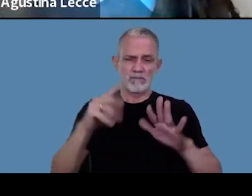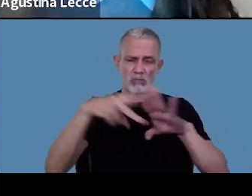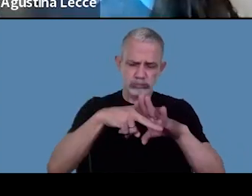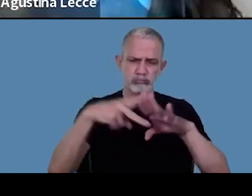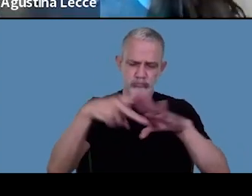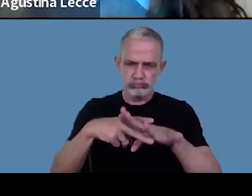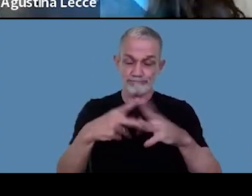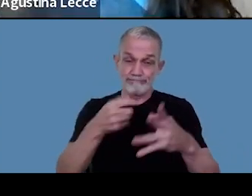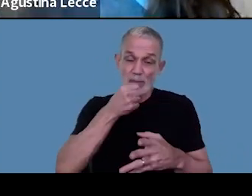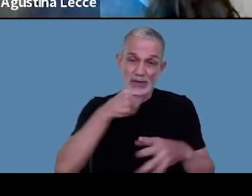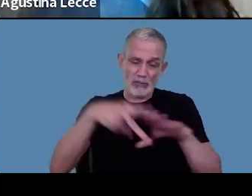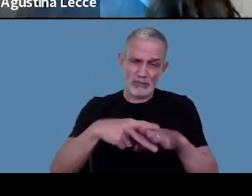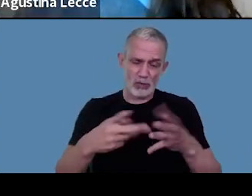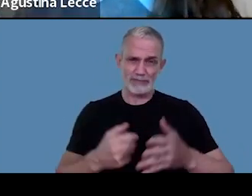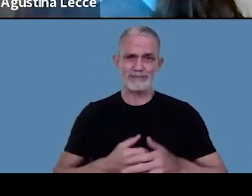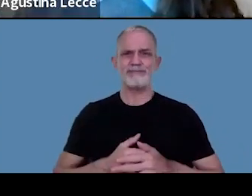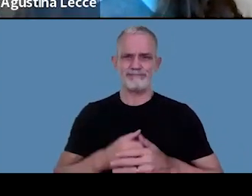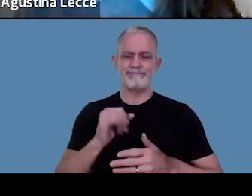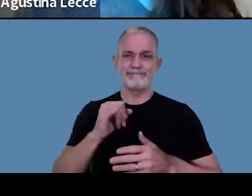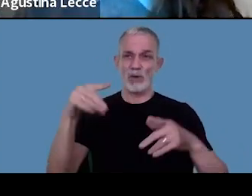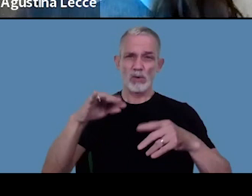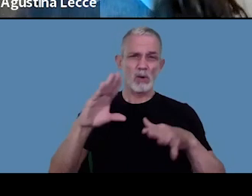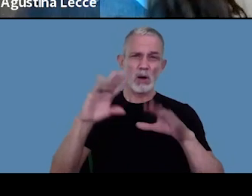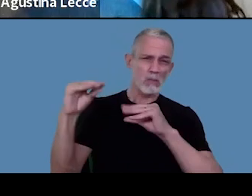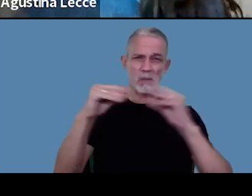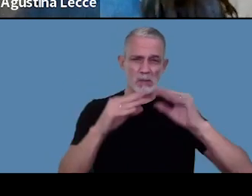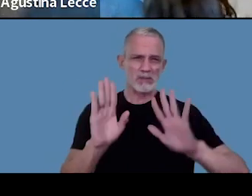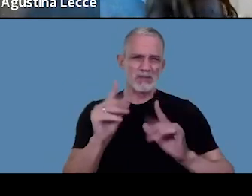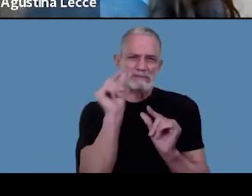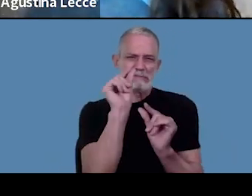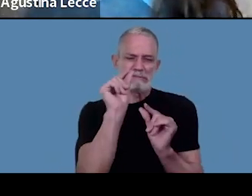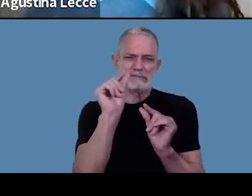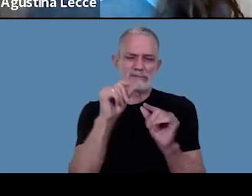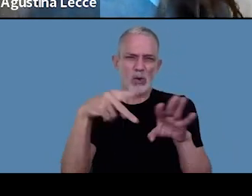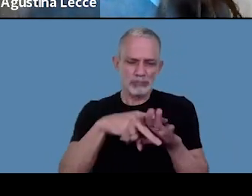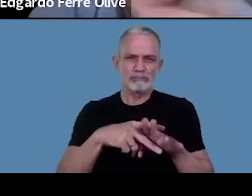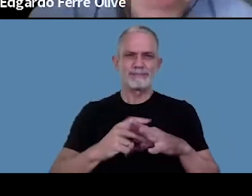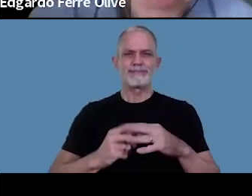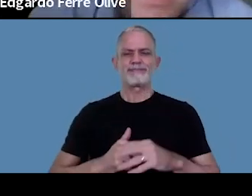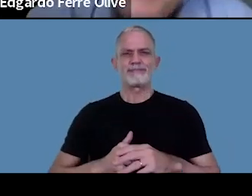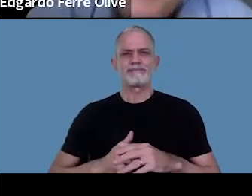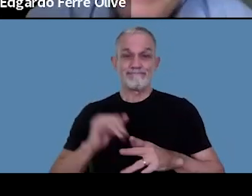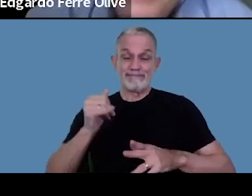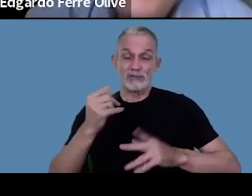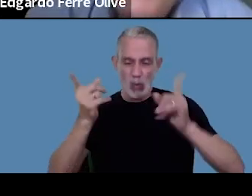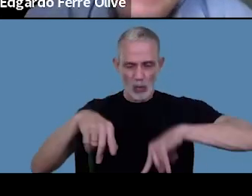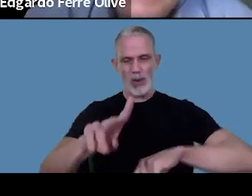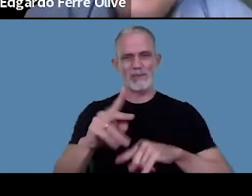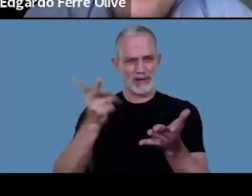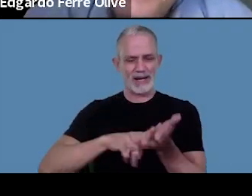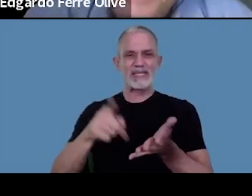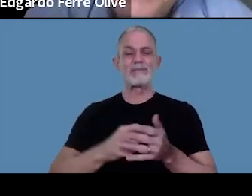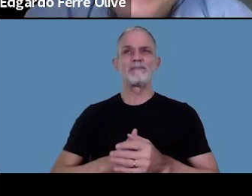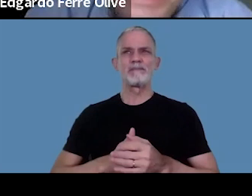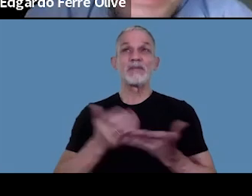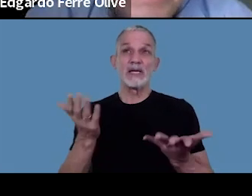se te cortó recién un minutito, va menos, Dale. unos segunditos. Listo, vuelvo rápido. No, porque